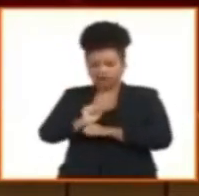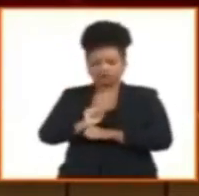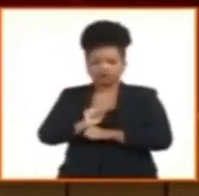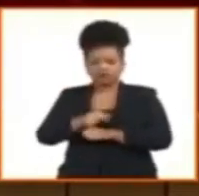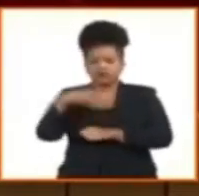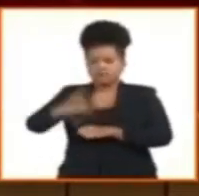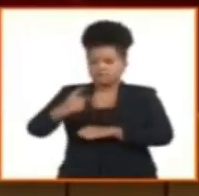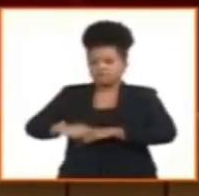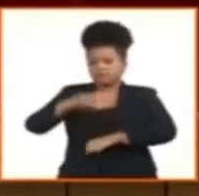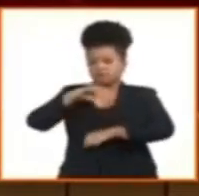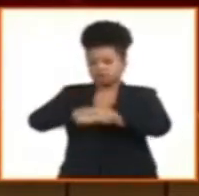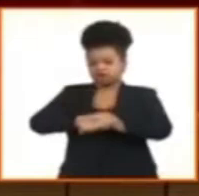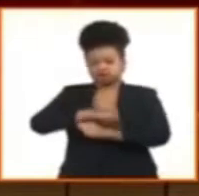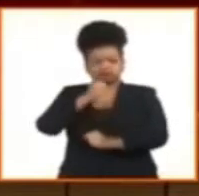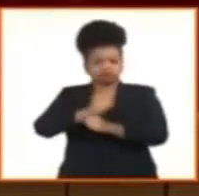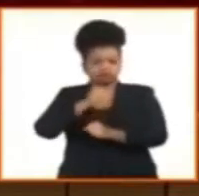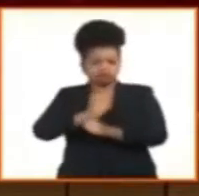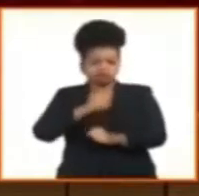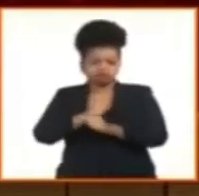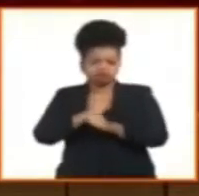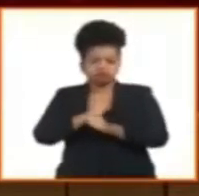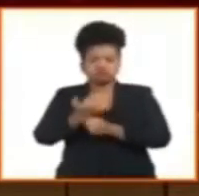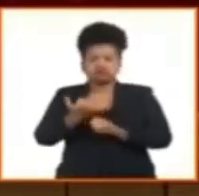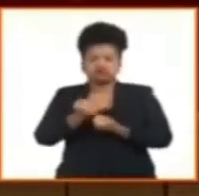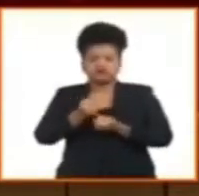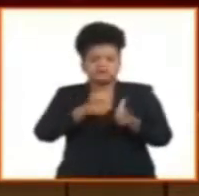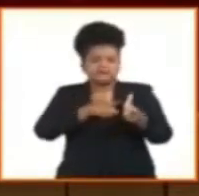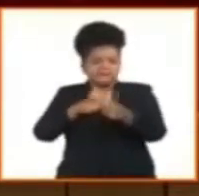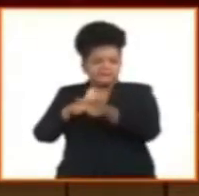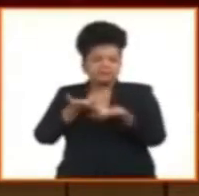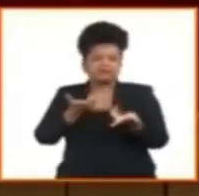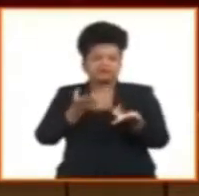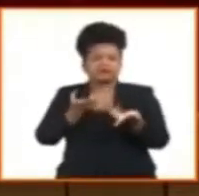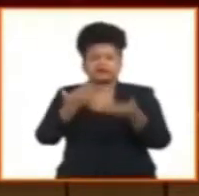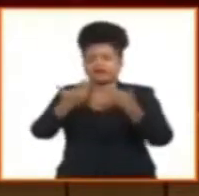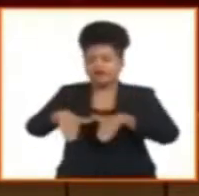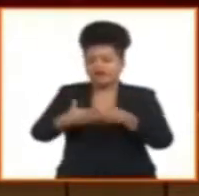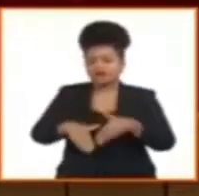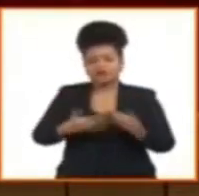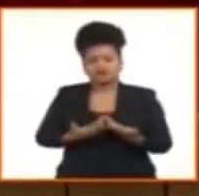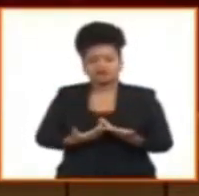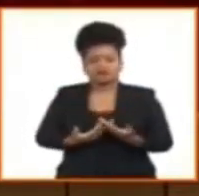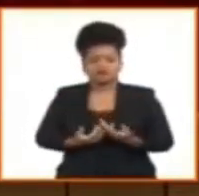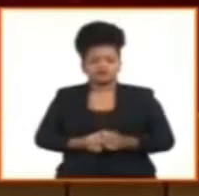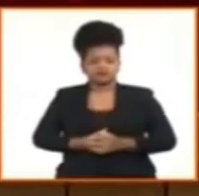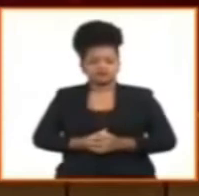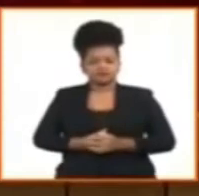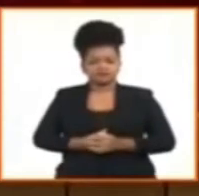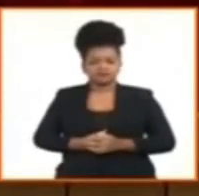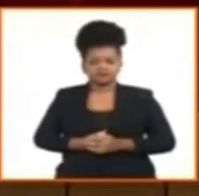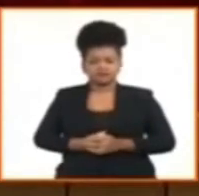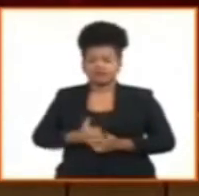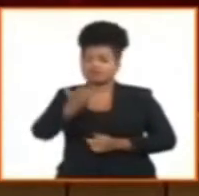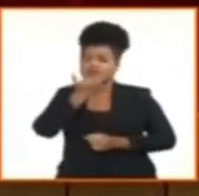cárceles privadas, la violencia y las armas de fuego, la represión de derechos reproductivos y planeación familiar, las guerras,